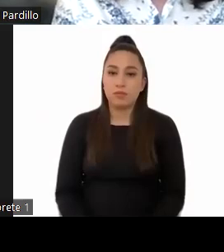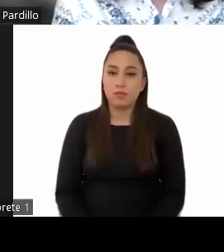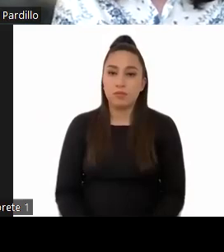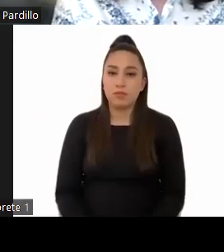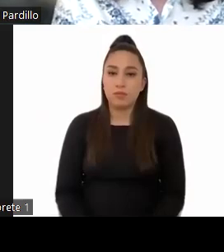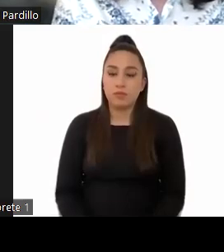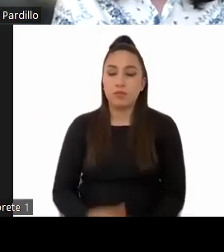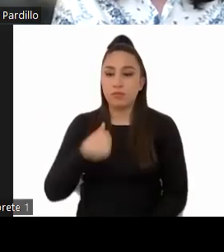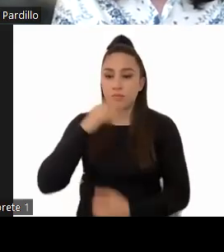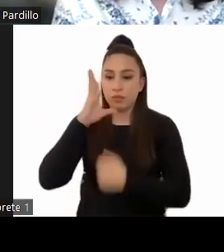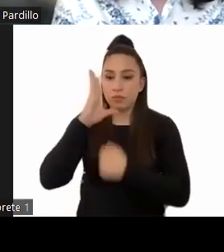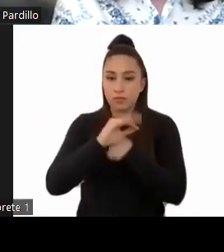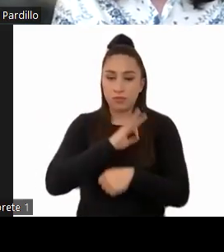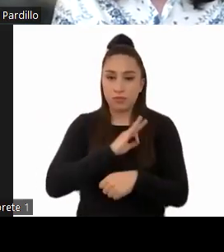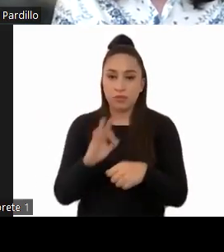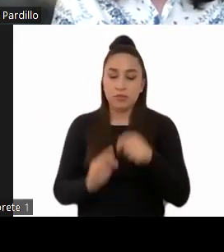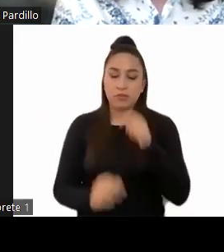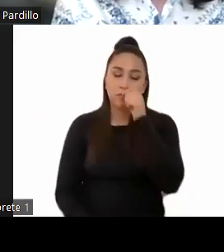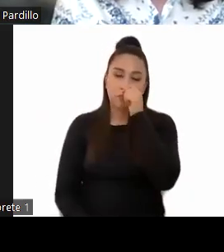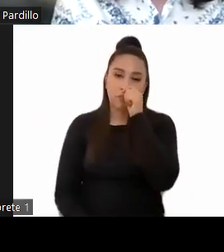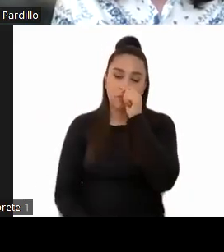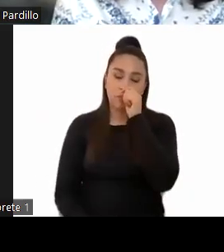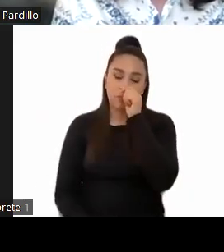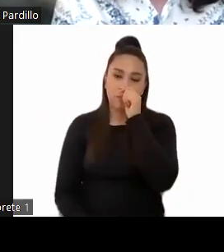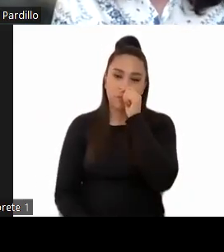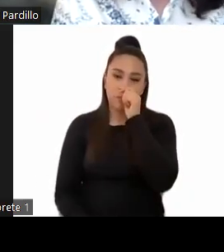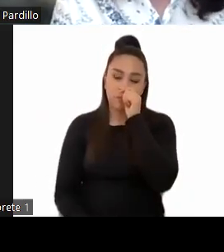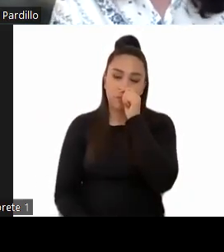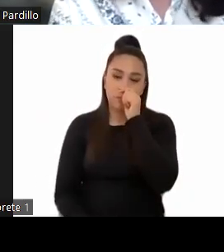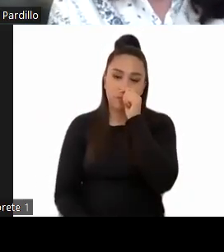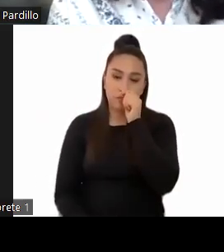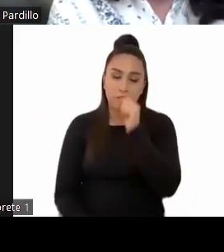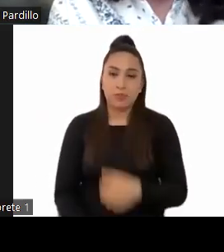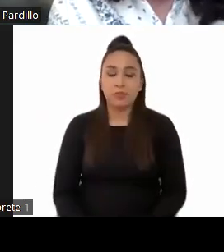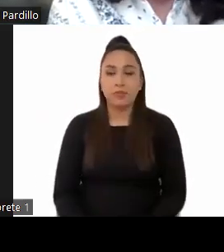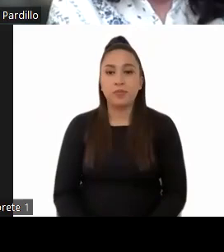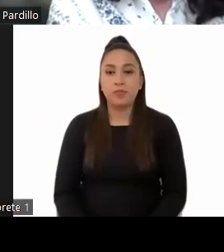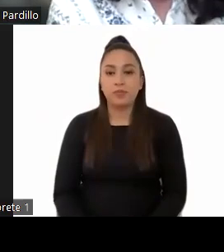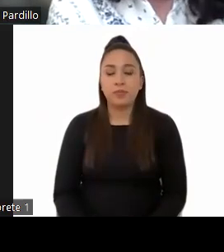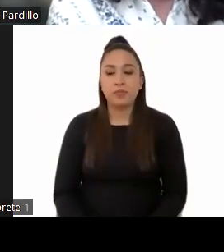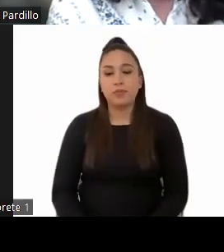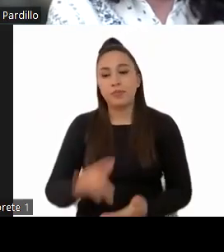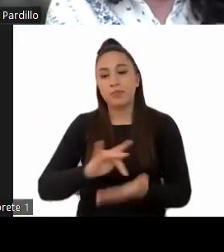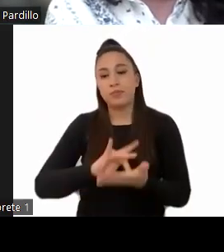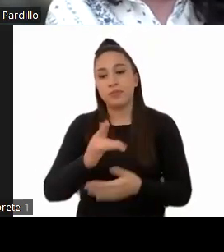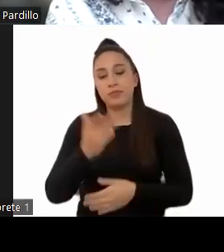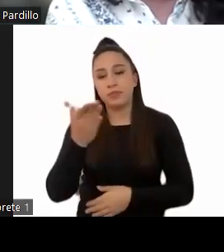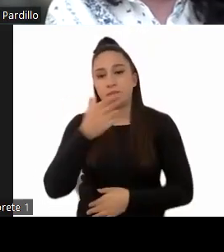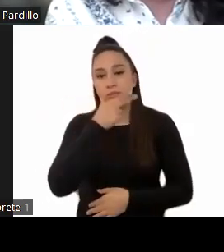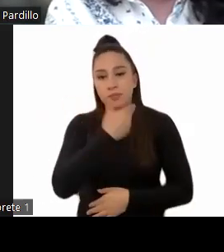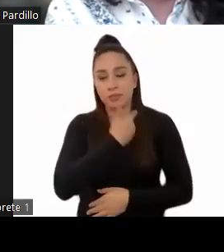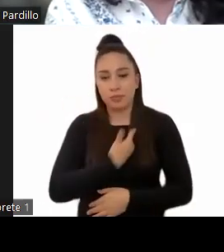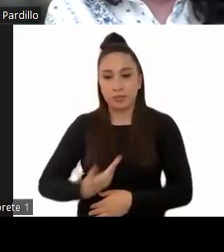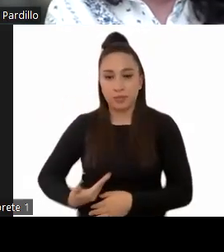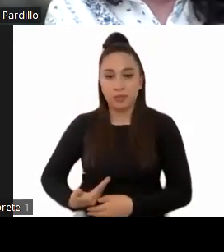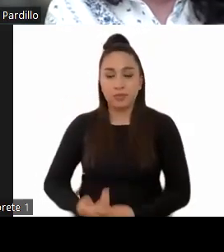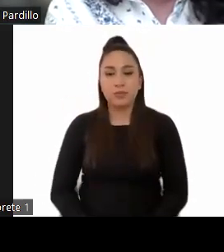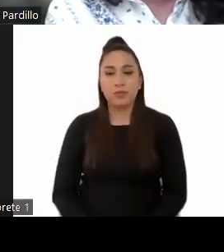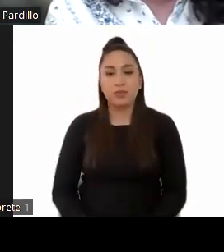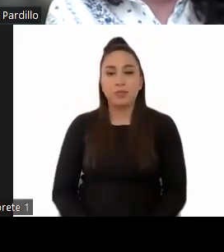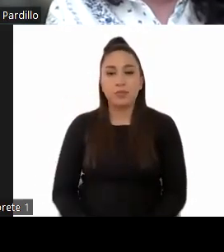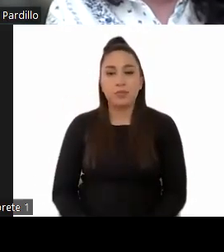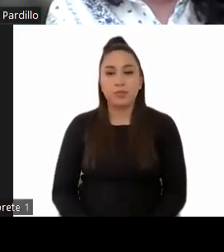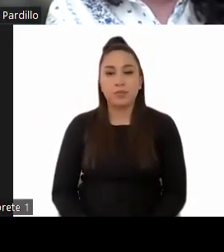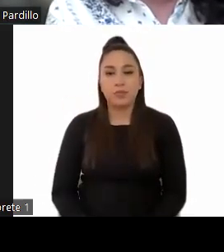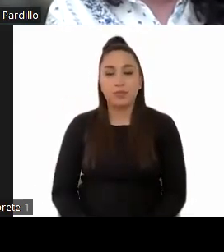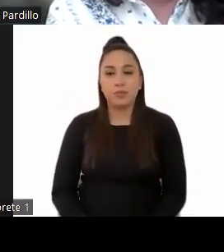¿Puedo, diputado presidente? Adelante, diputado. Muchas gracias, diputado presidente. Como lo anticipé desde el inicio